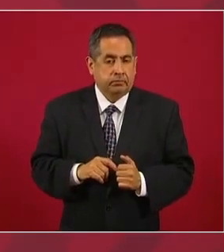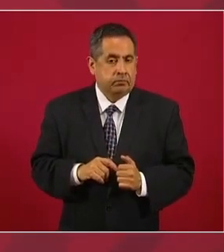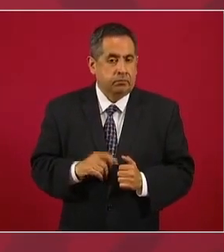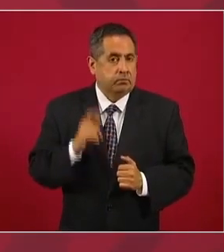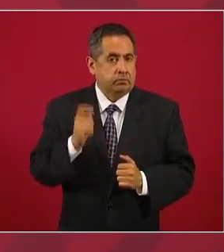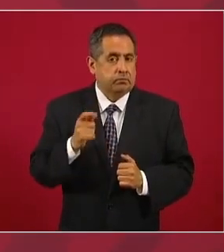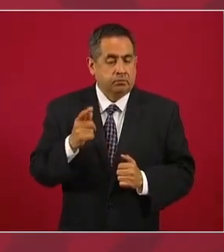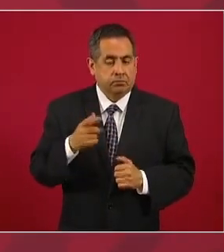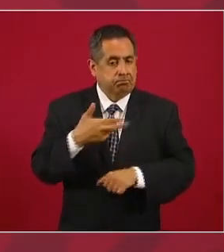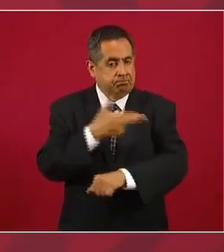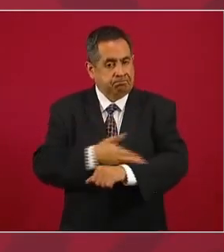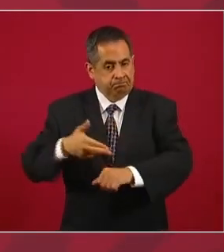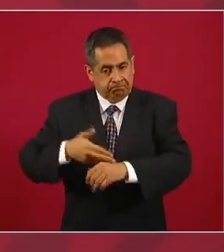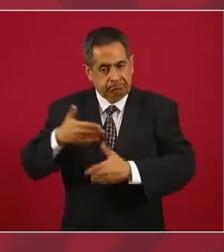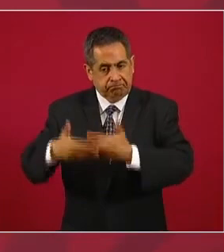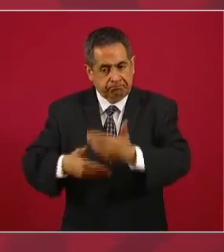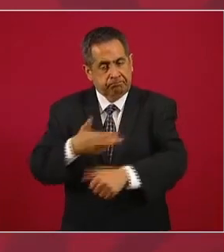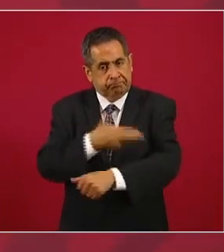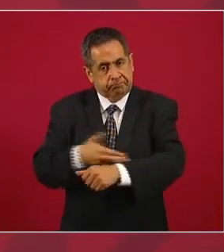es un proceso